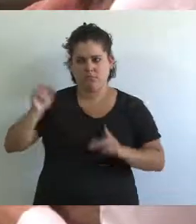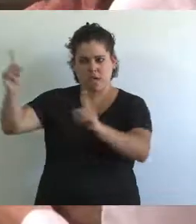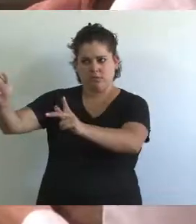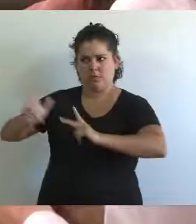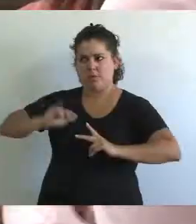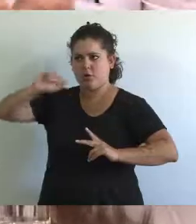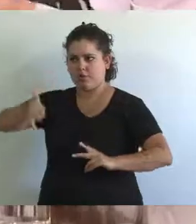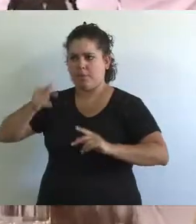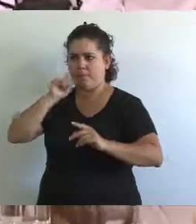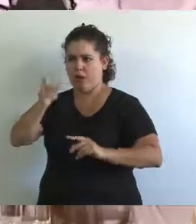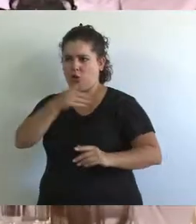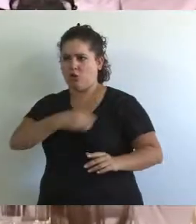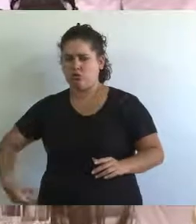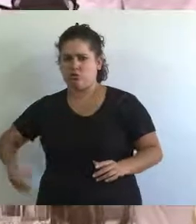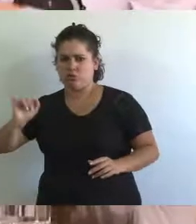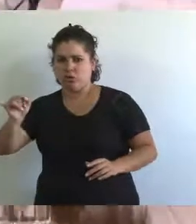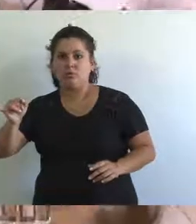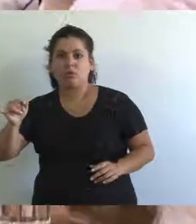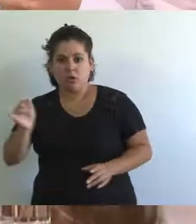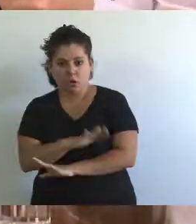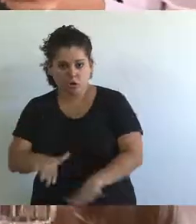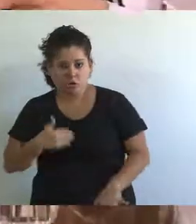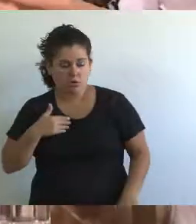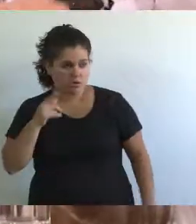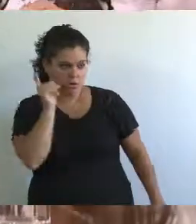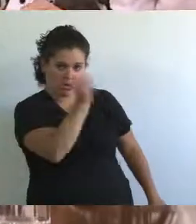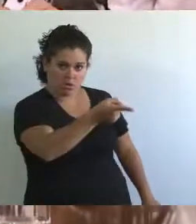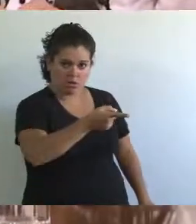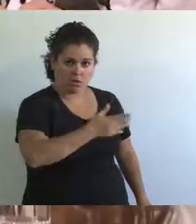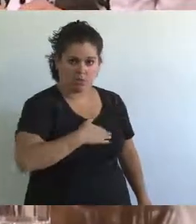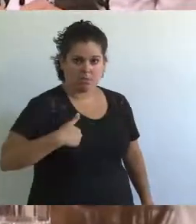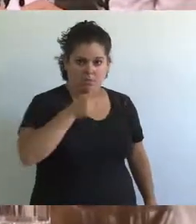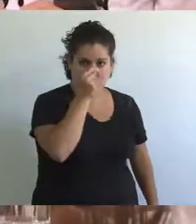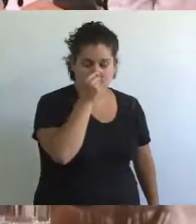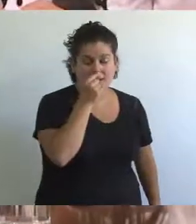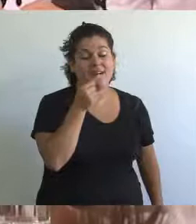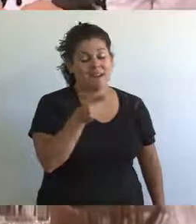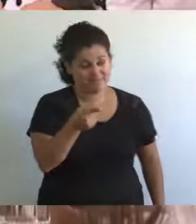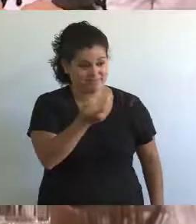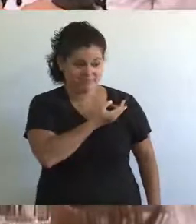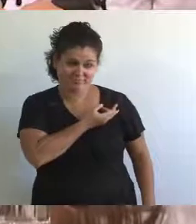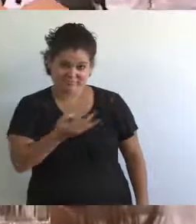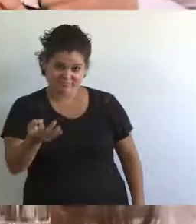poner el cinturón de seguridad porque es peligroso si no. ¿Y cómo empezaban los chicos a obligar a los padres a hacer esto? Exactamente.